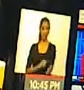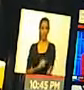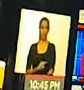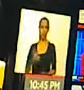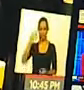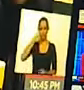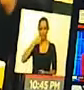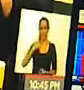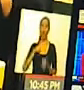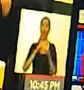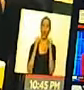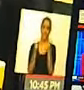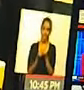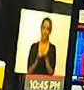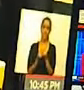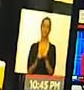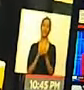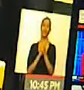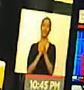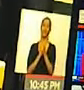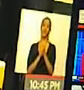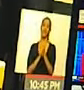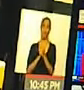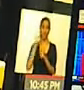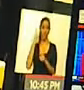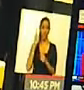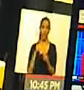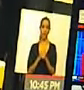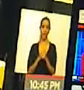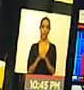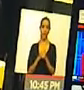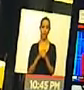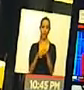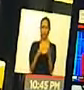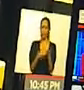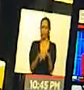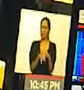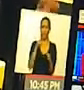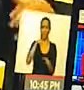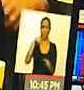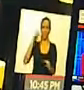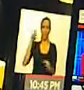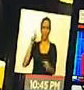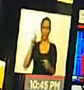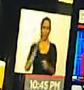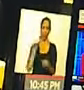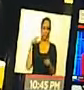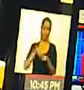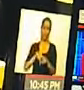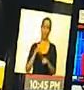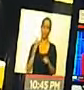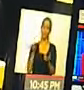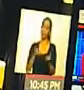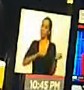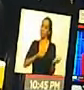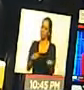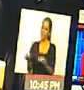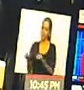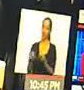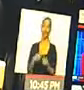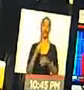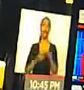serio, organícese y a los compañeros que sabemos que es una fracción chiquita del PPT, que no los estamos atacando, los estamos combinando a que hagan